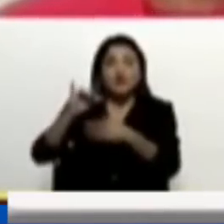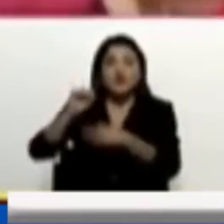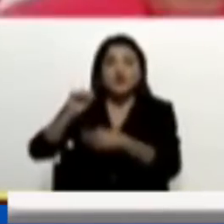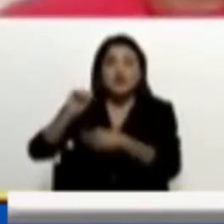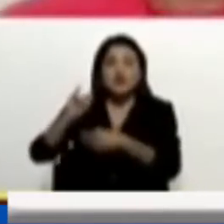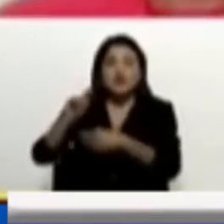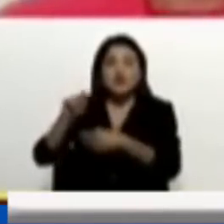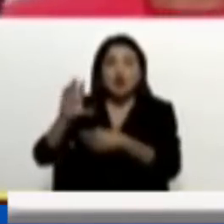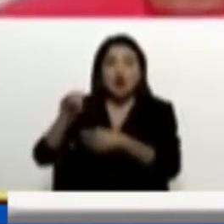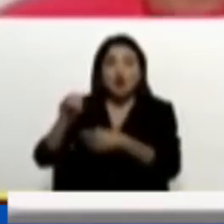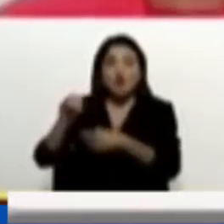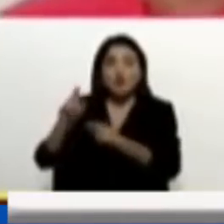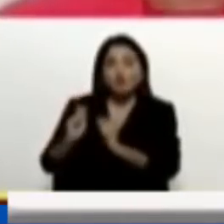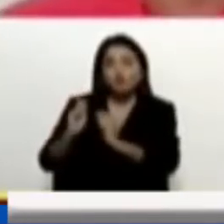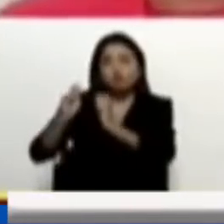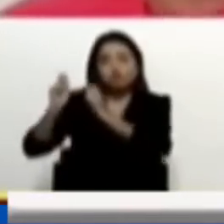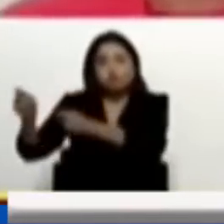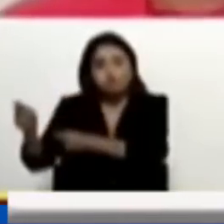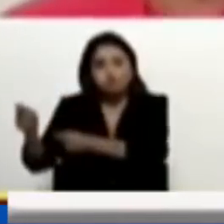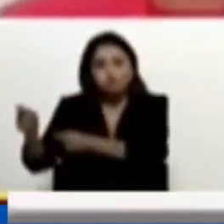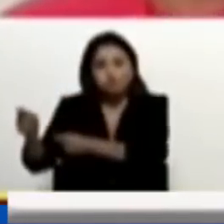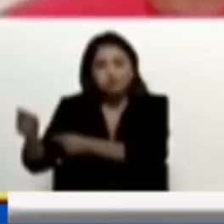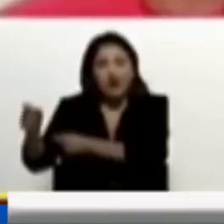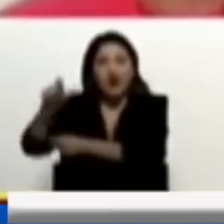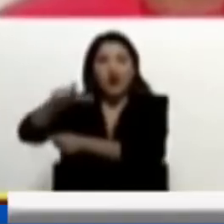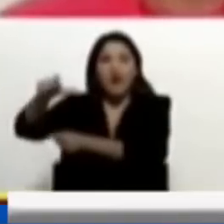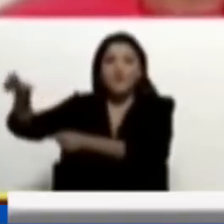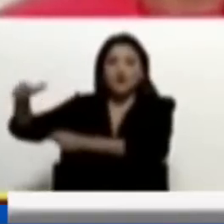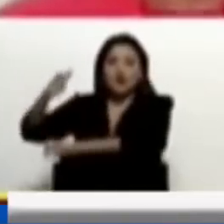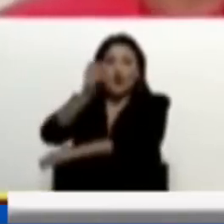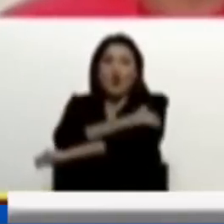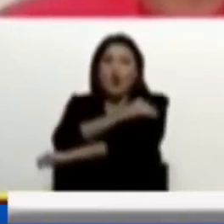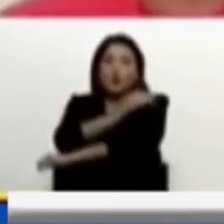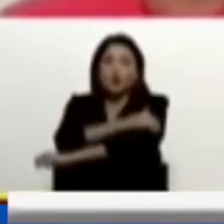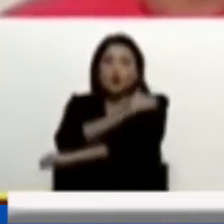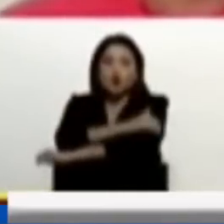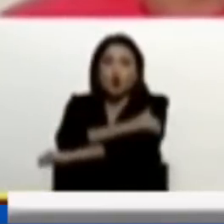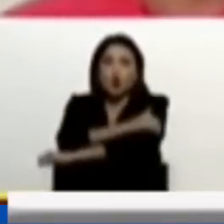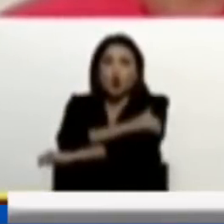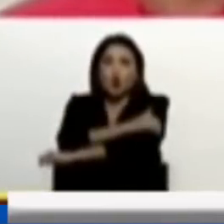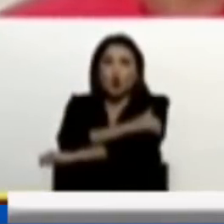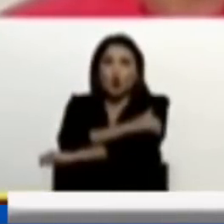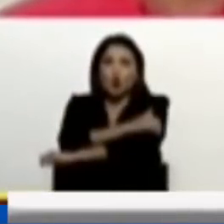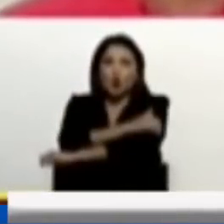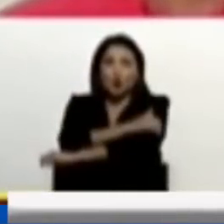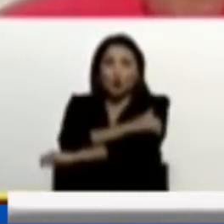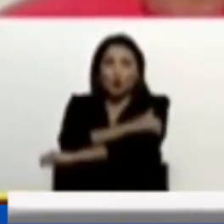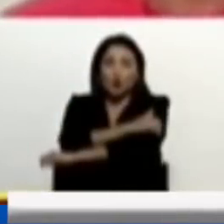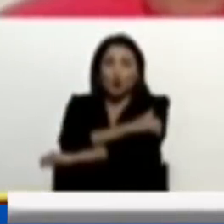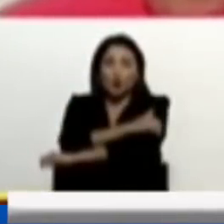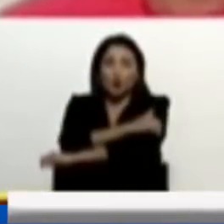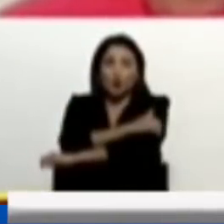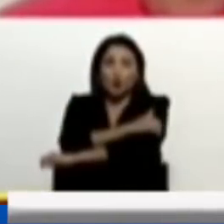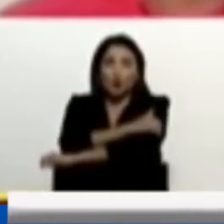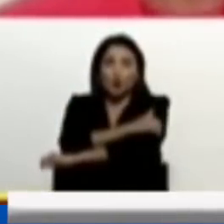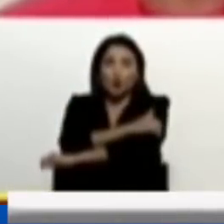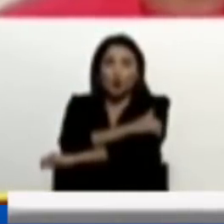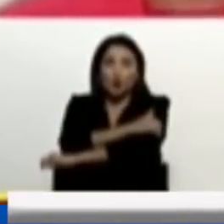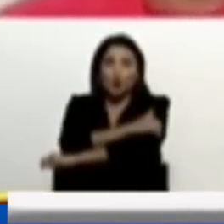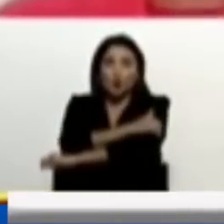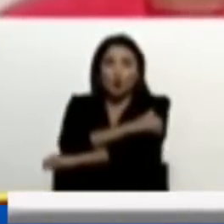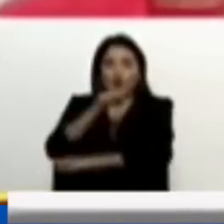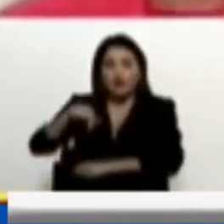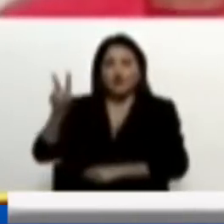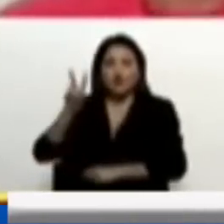a un agente de la oposición de la Plataforma Unitaria de Venezuela, de la PUP.